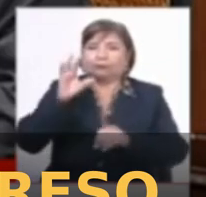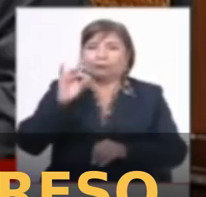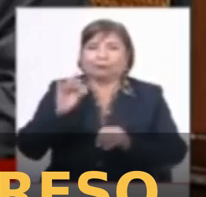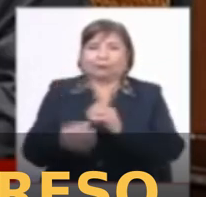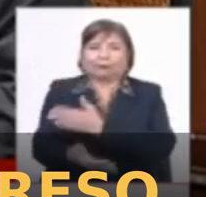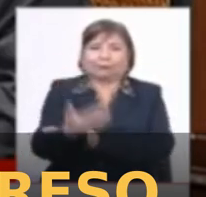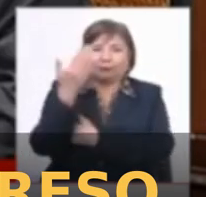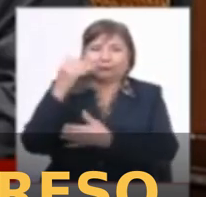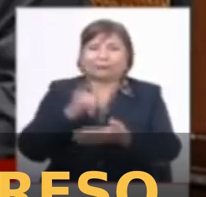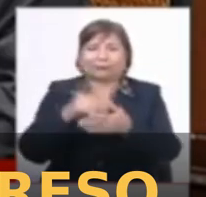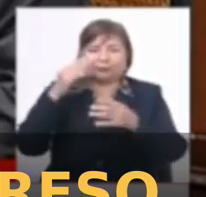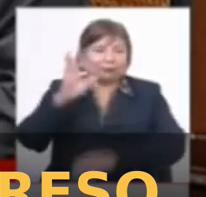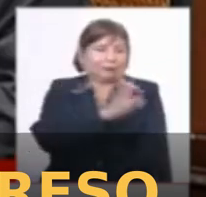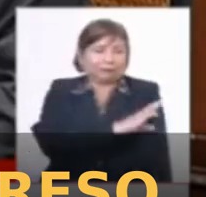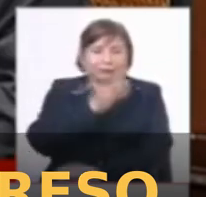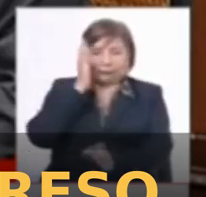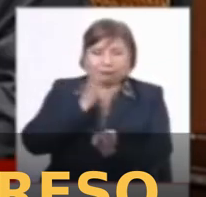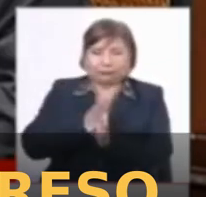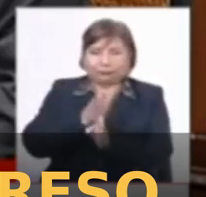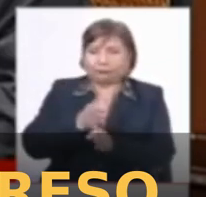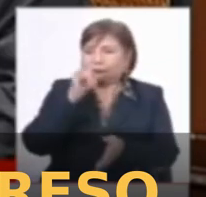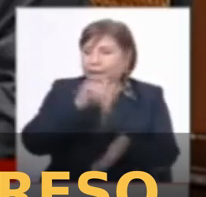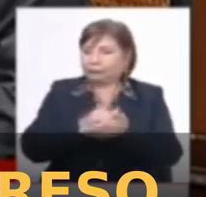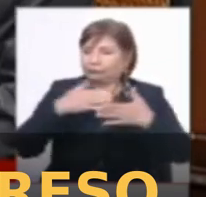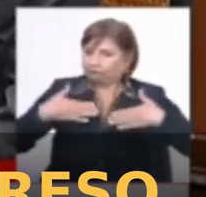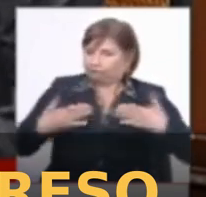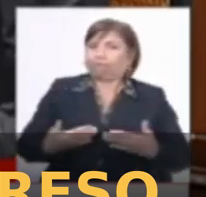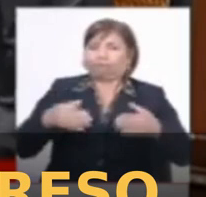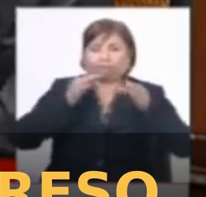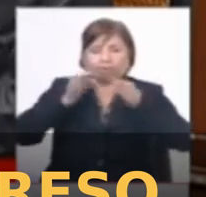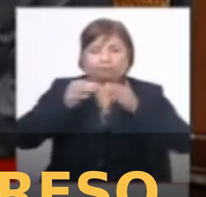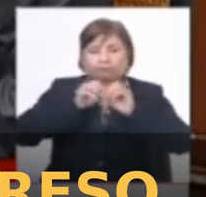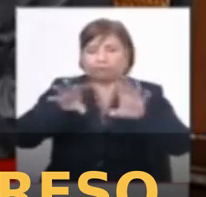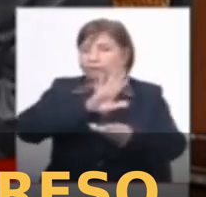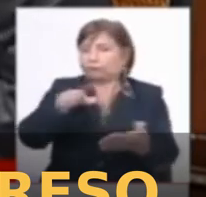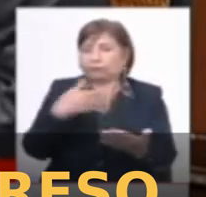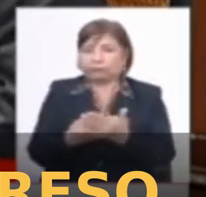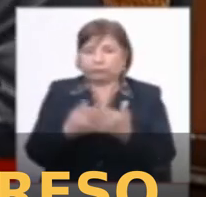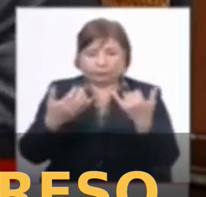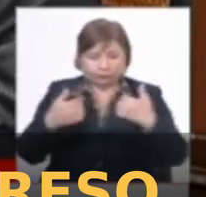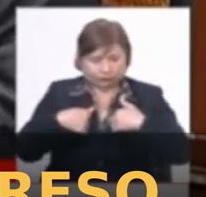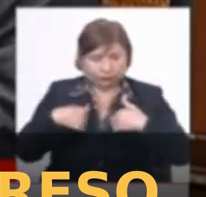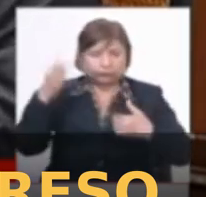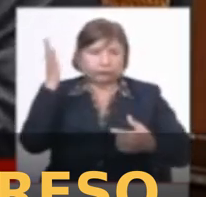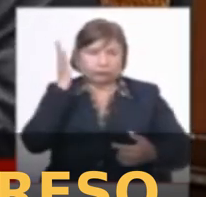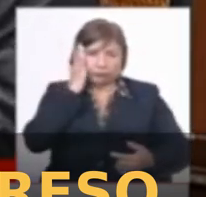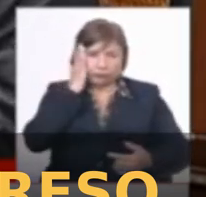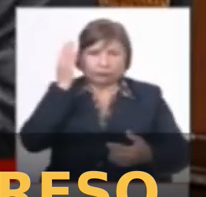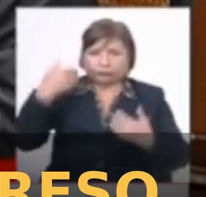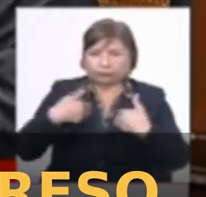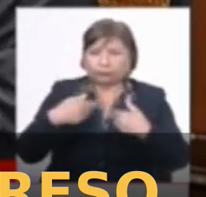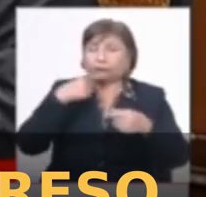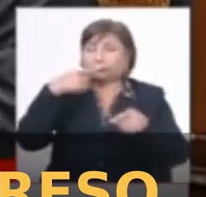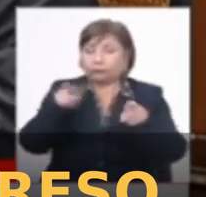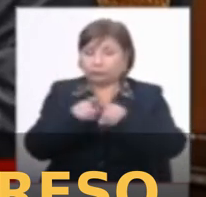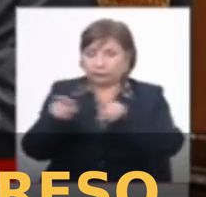en la fiscalía para ponerme a derecho y para poder esclarecer todo aquello de lo que yo tenía conocimiento. Quiero también dejar